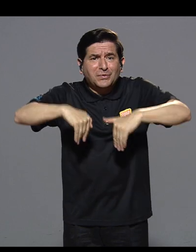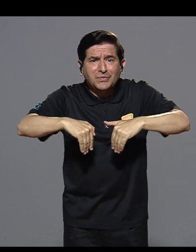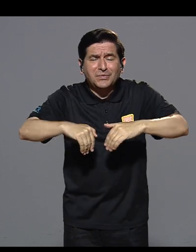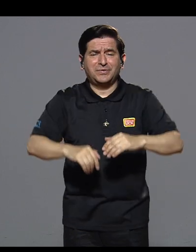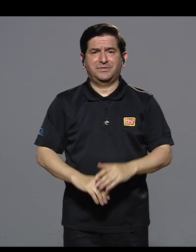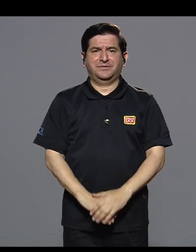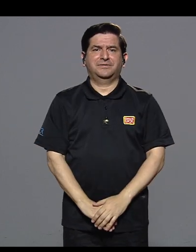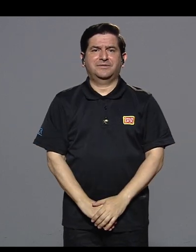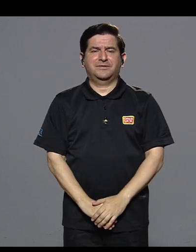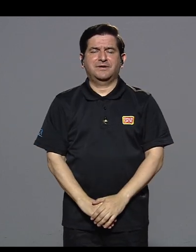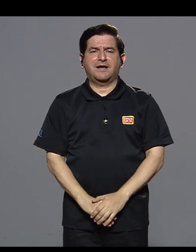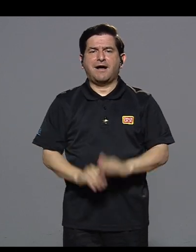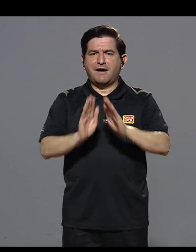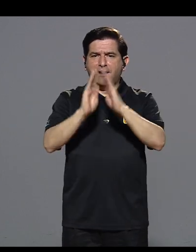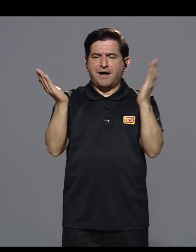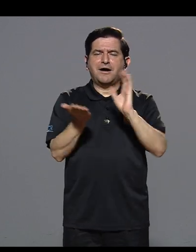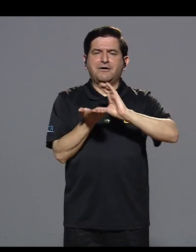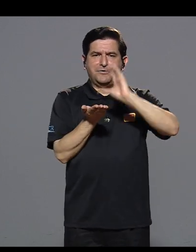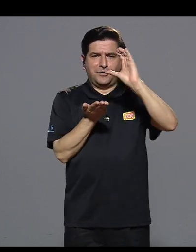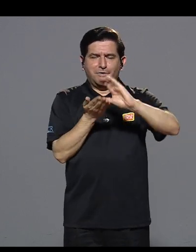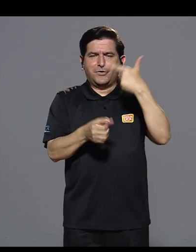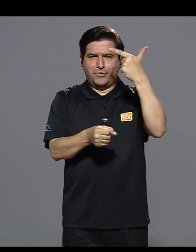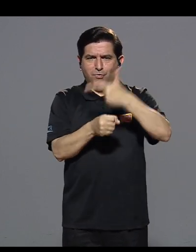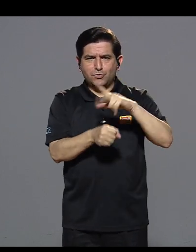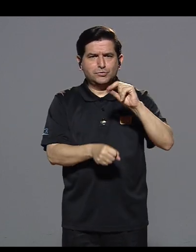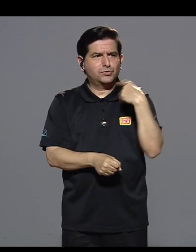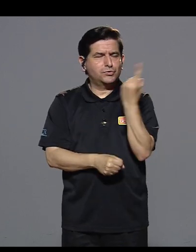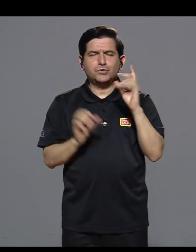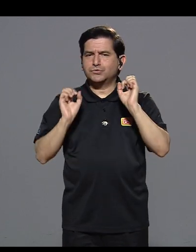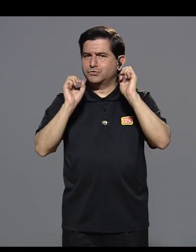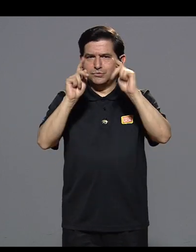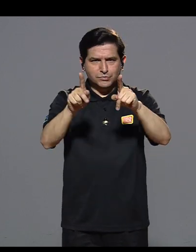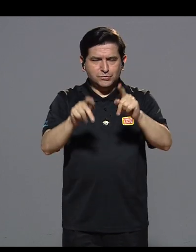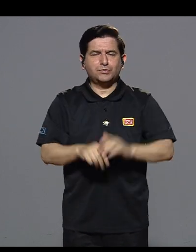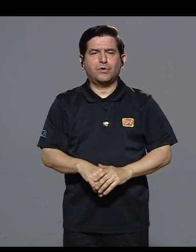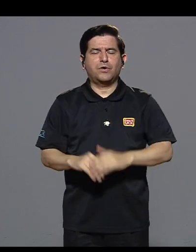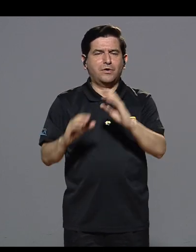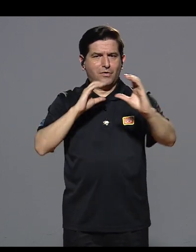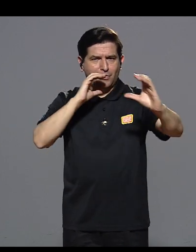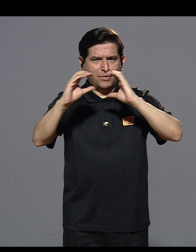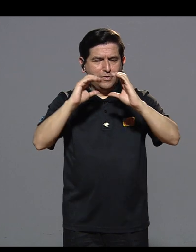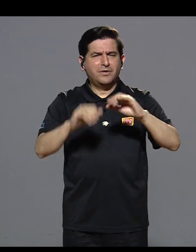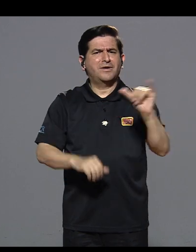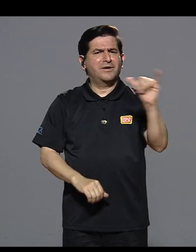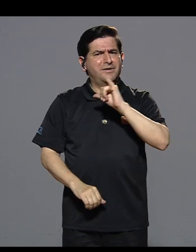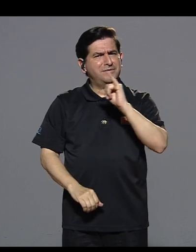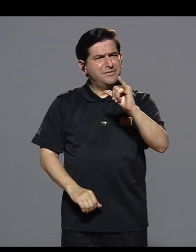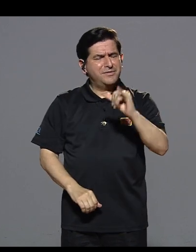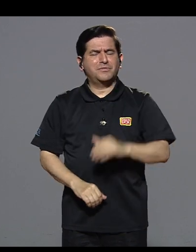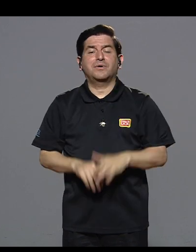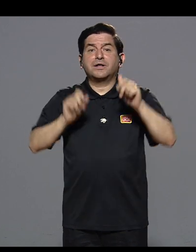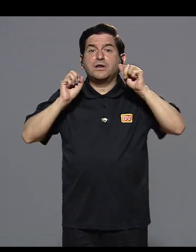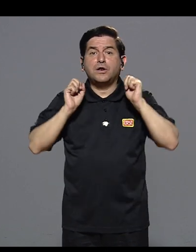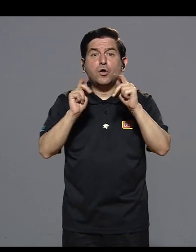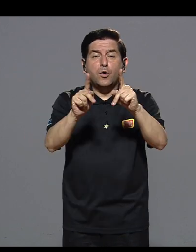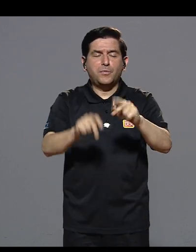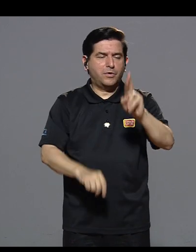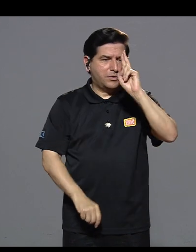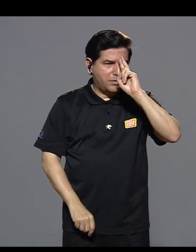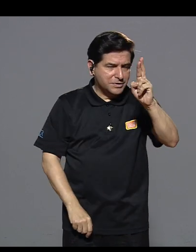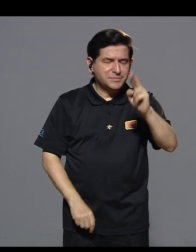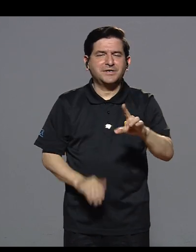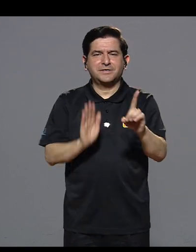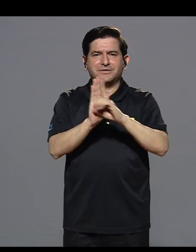posibilidades. Entonces, cuando se abren cursos de lesco, no solo abrimos la posibilidad a una comunicación, sino que se abre la posibilidad